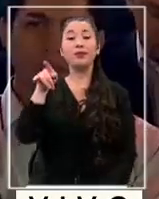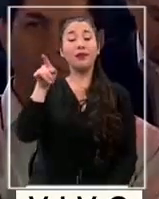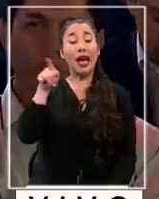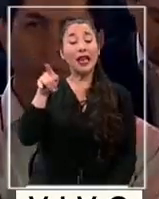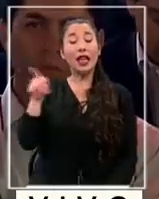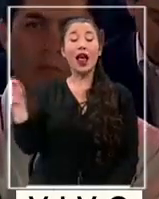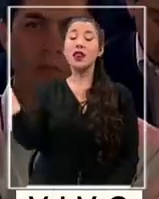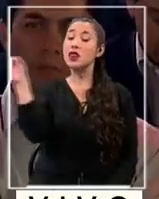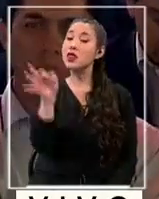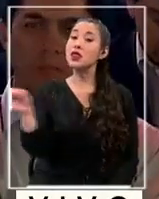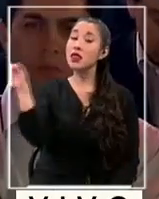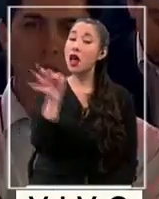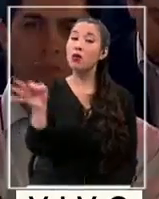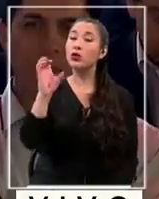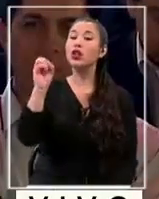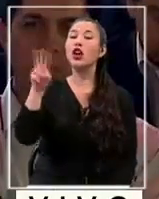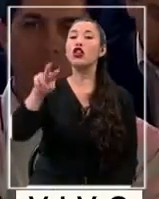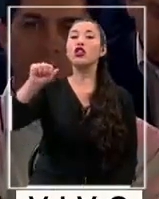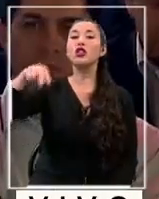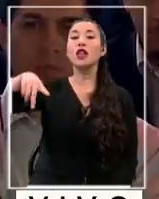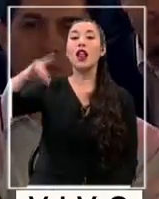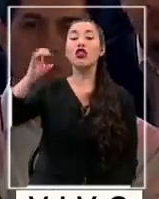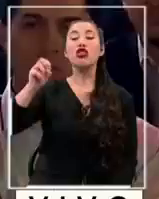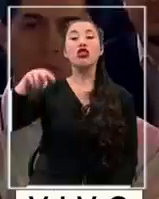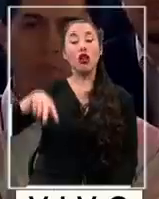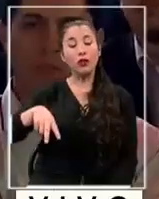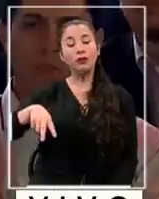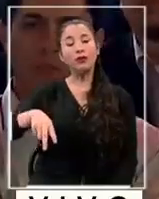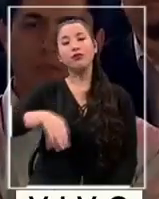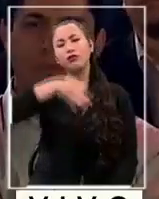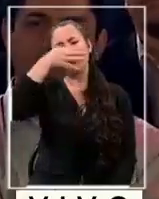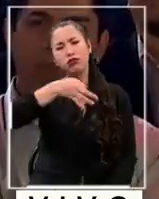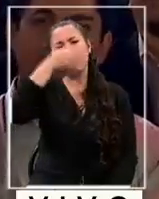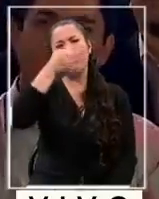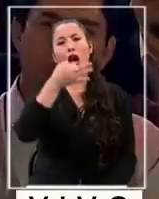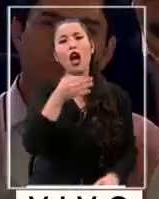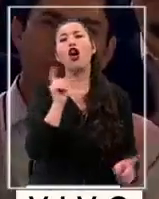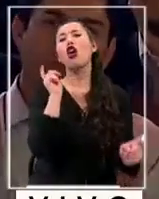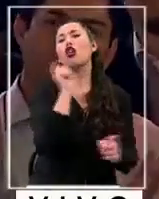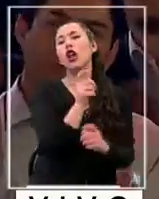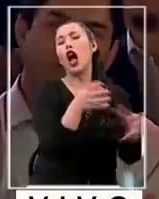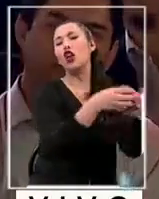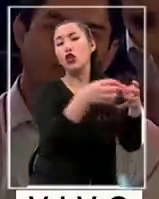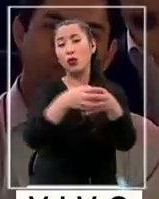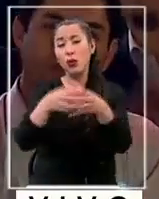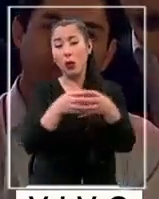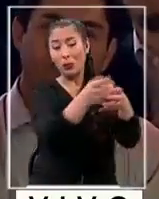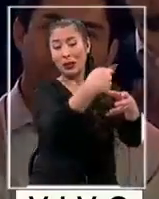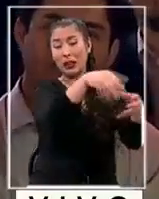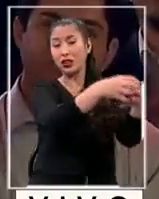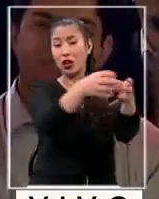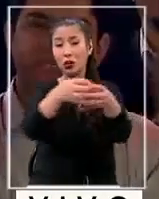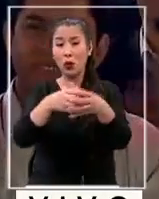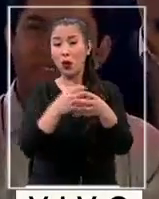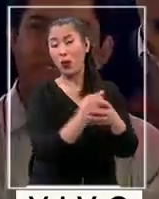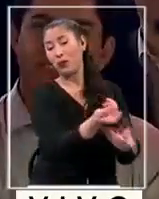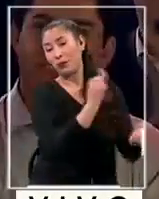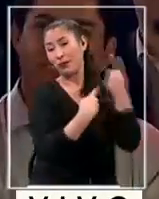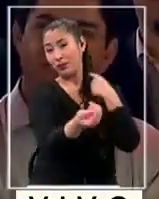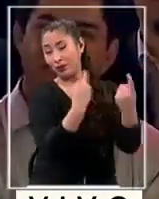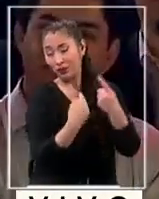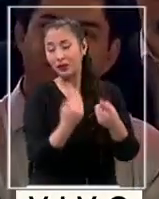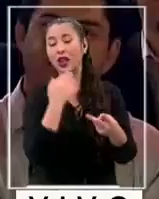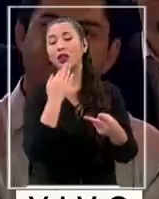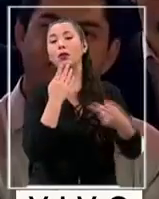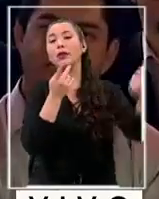Manuel José Osandón, ha hablado contra las élites, ha dicho que ha sido objeto de críticas de las élites, que ha peleado contra los grandes poderes